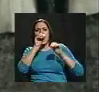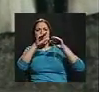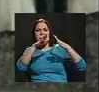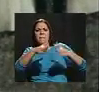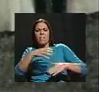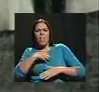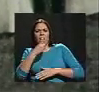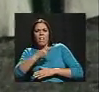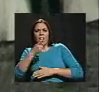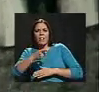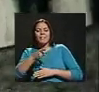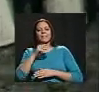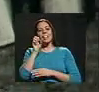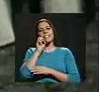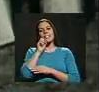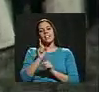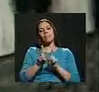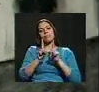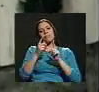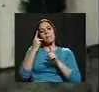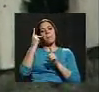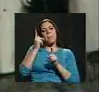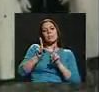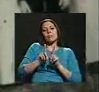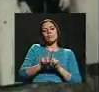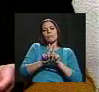Estefanía acompañaba a sus padres para interpretarles.